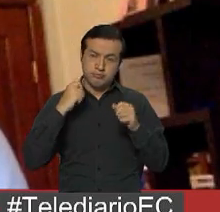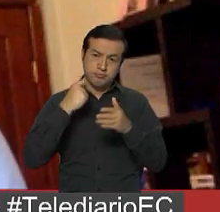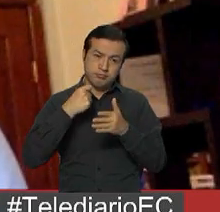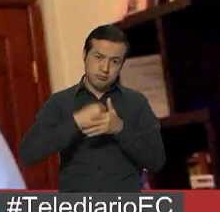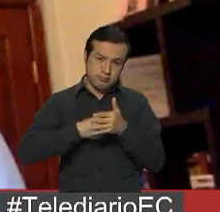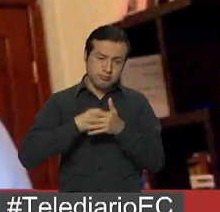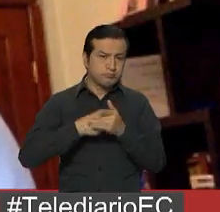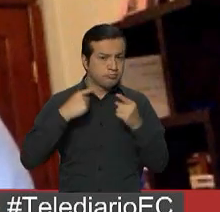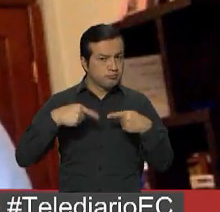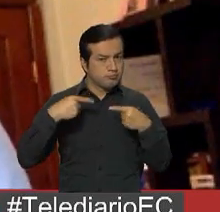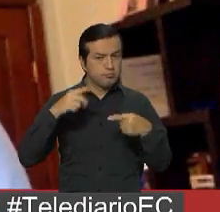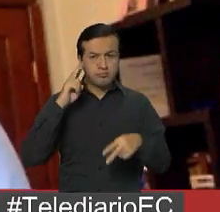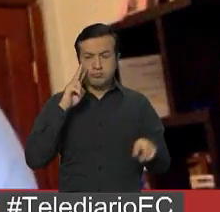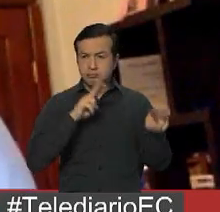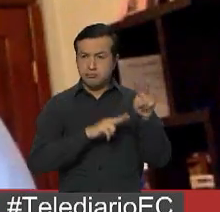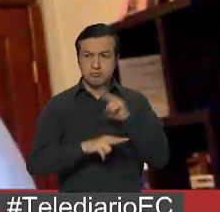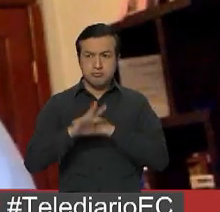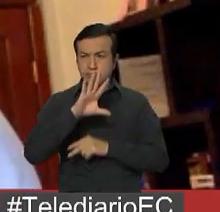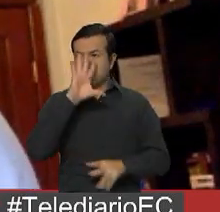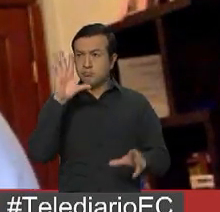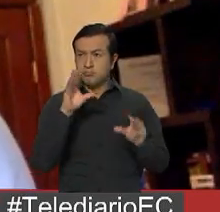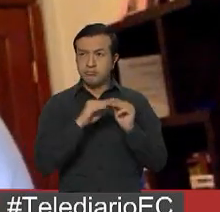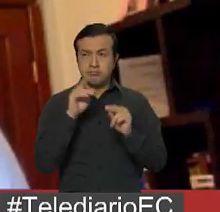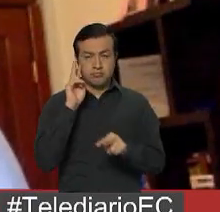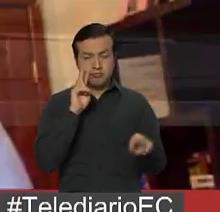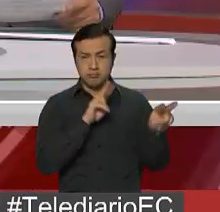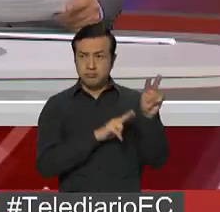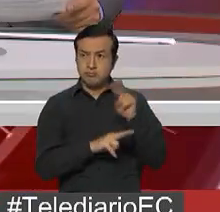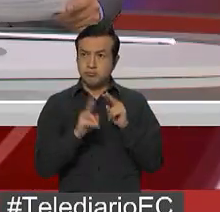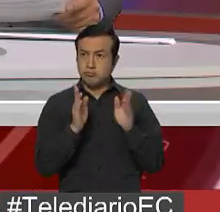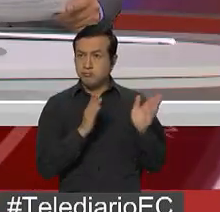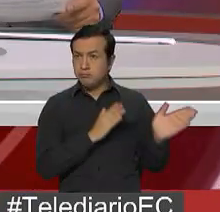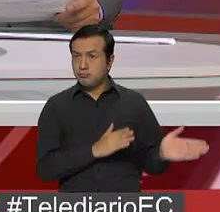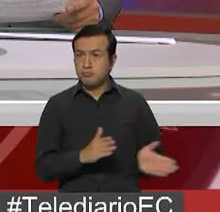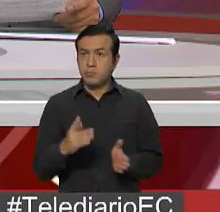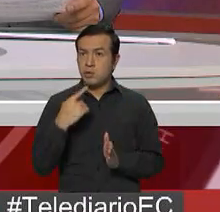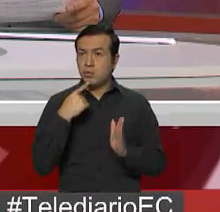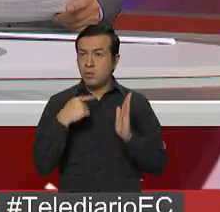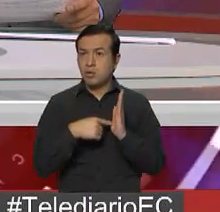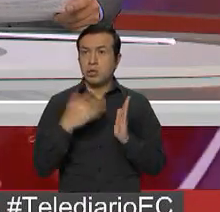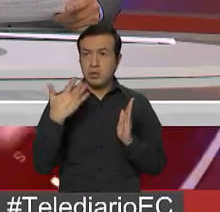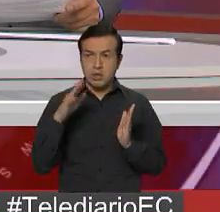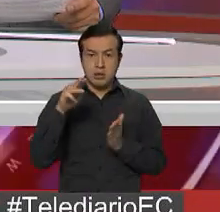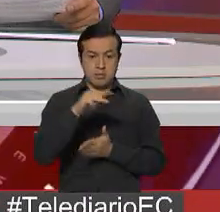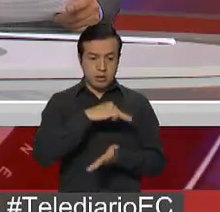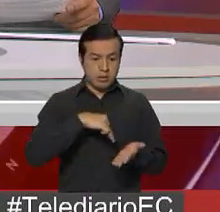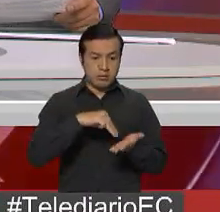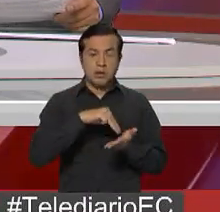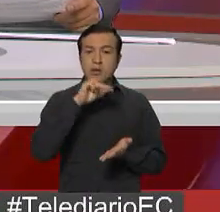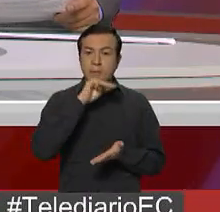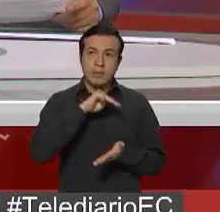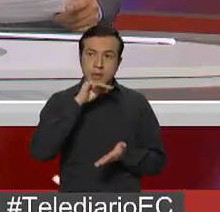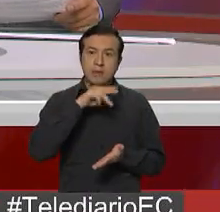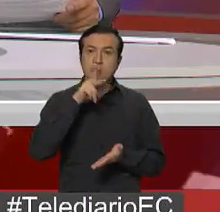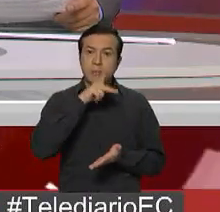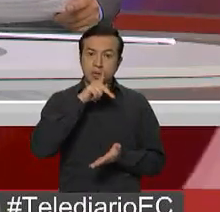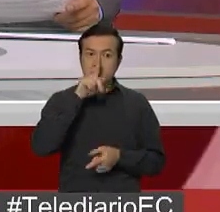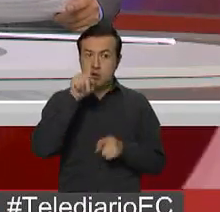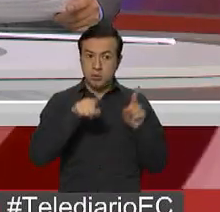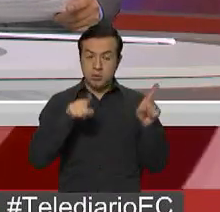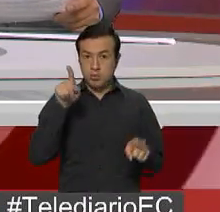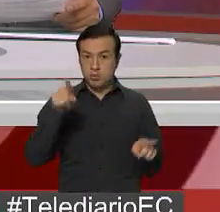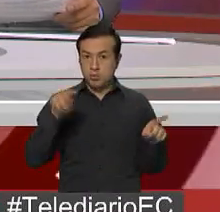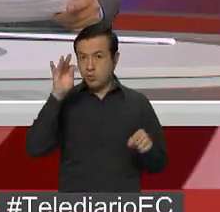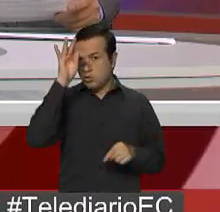día y depurando el análisis que tenemos como por ejemplo lo hicimos de maravilla en mantener un gobierno en ciertos hospitales también